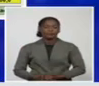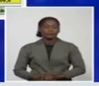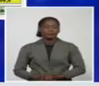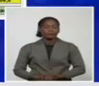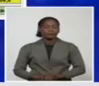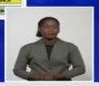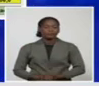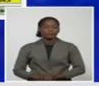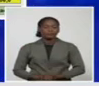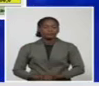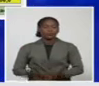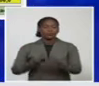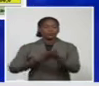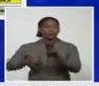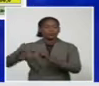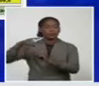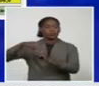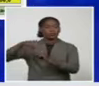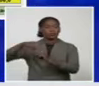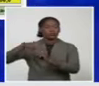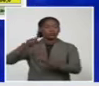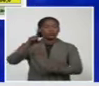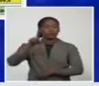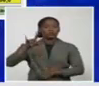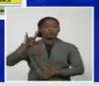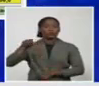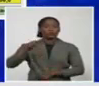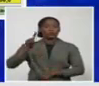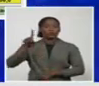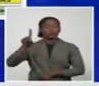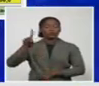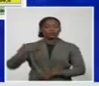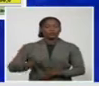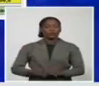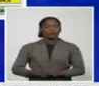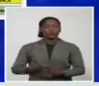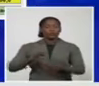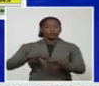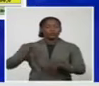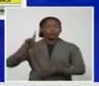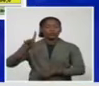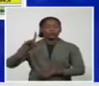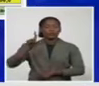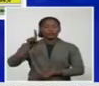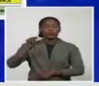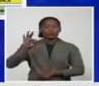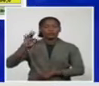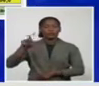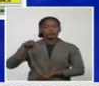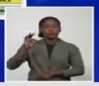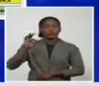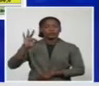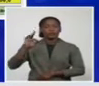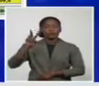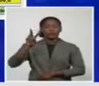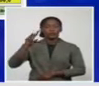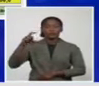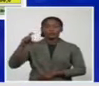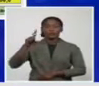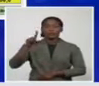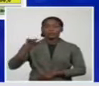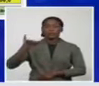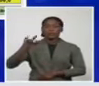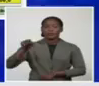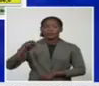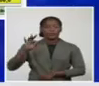con 19,1, Holguín con 18,8 y Villa Clara con